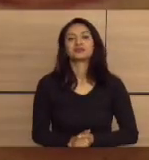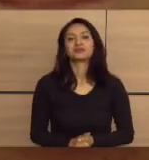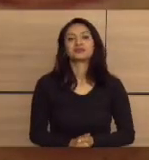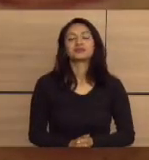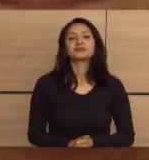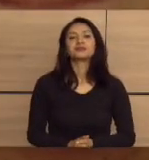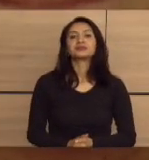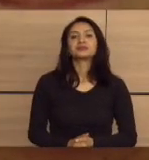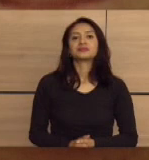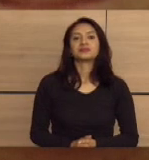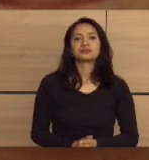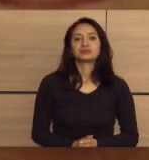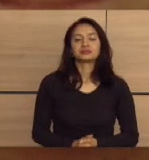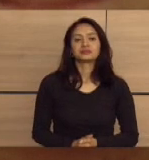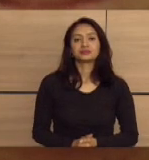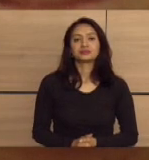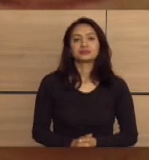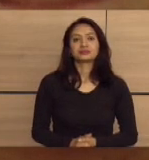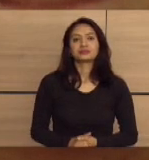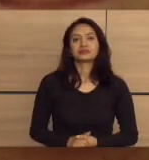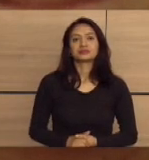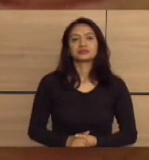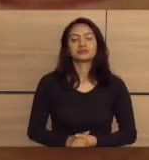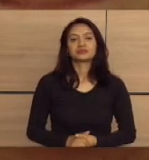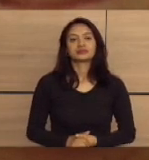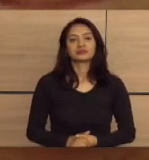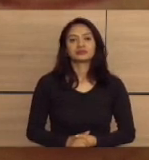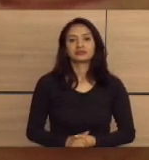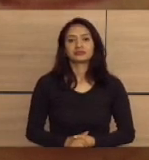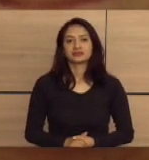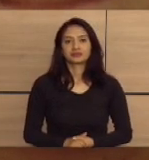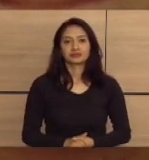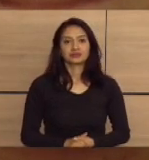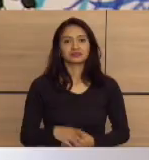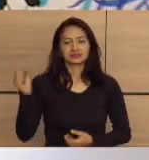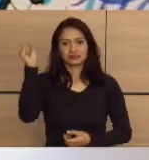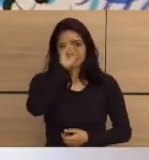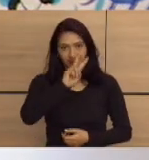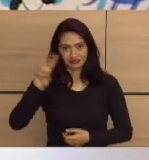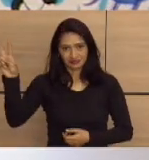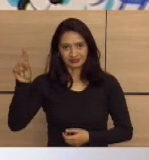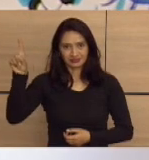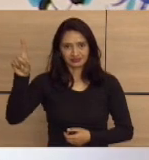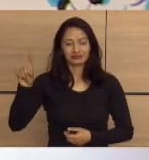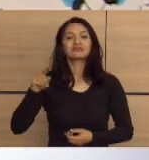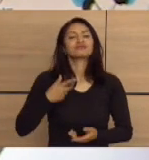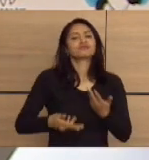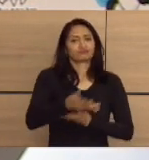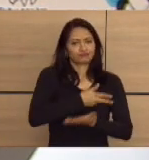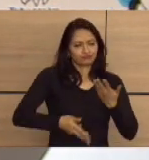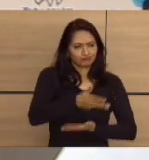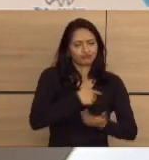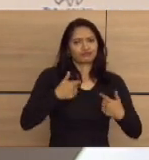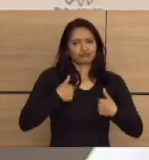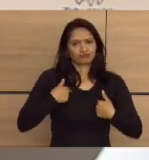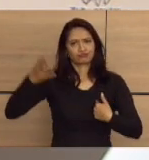Otaya para la institución educativa Teodoro Múnera, hincapié de Restrepo en Valle del Cauca. Es un placer compartir nuestra experiencia